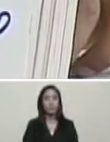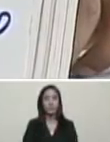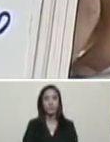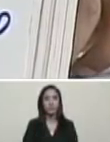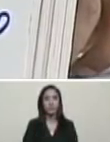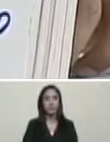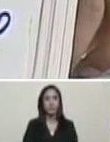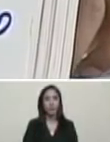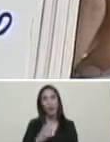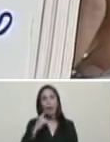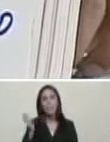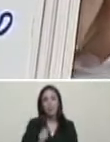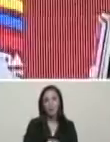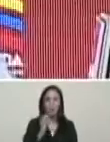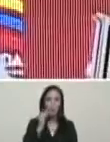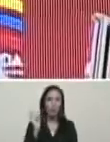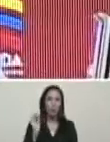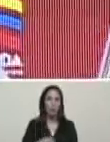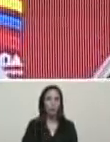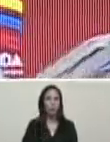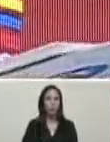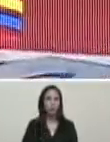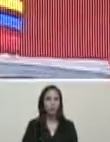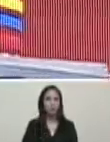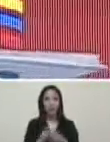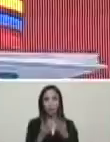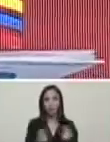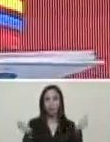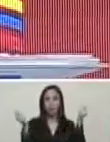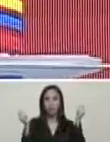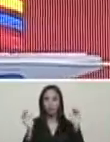por mes. Casi desaparece la cifra